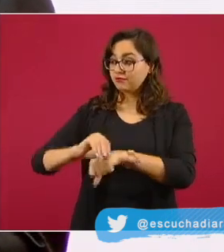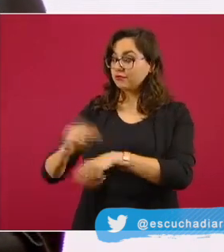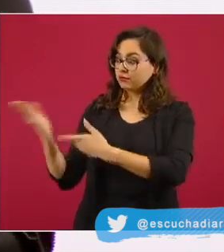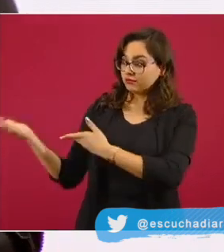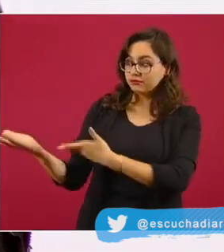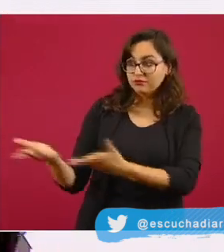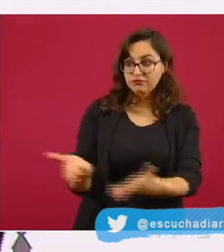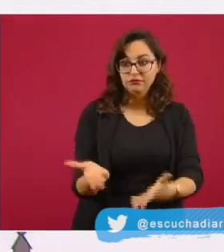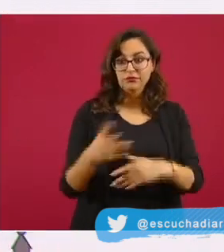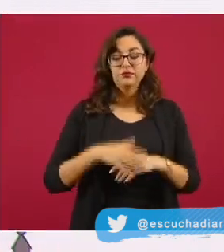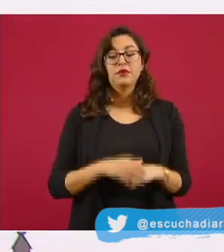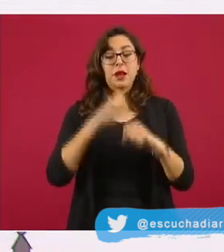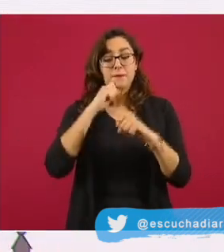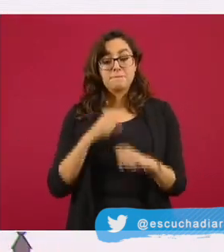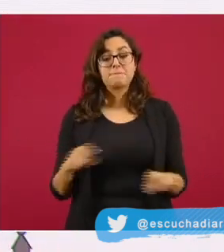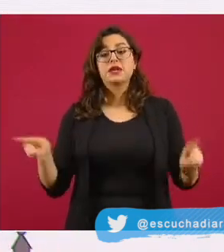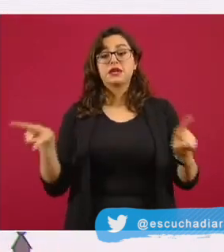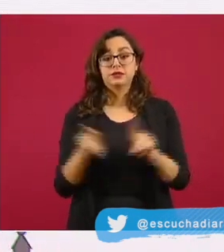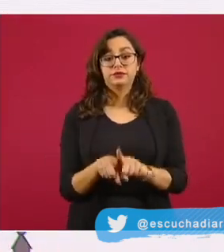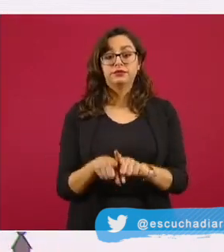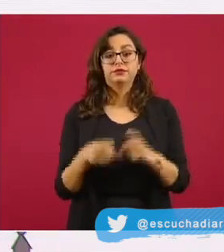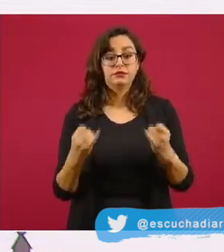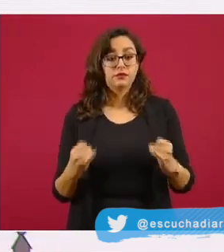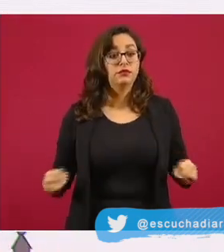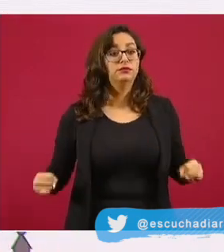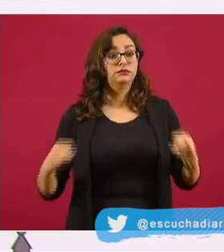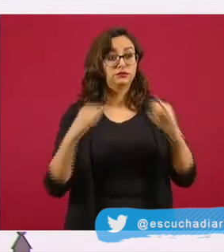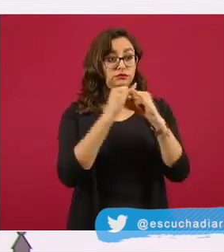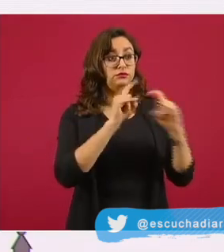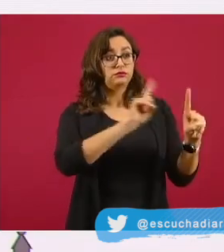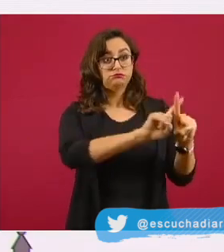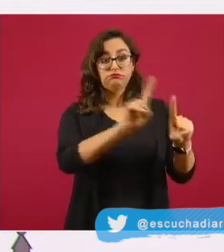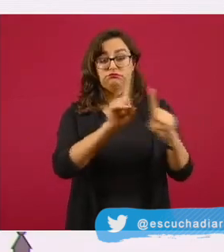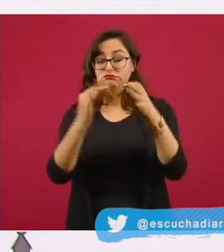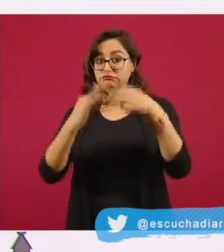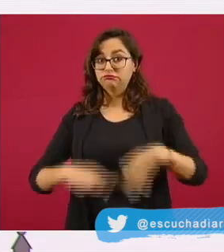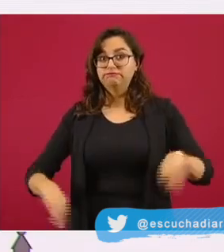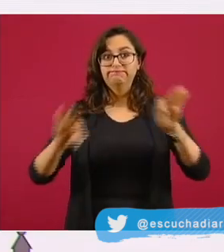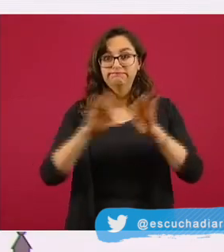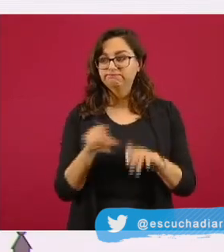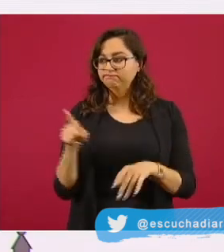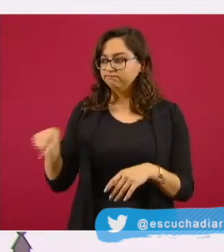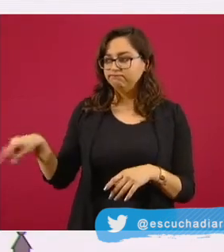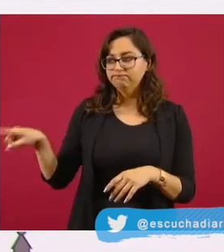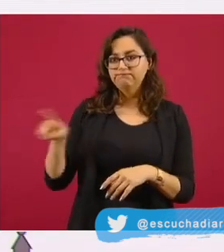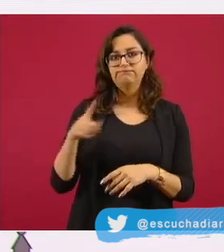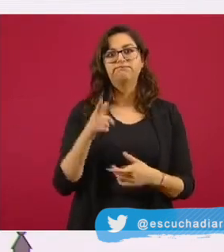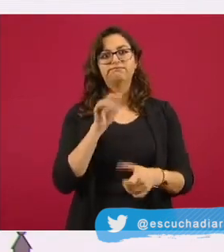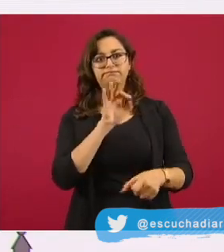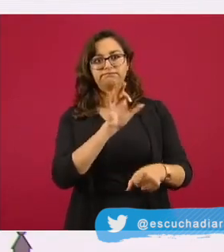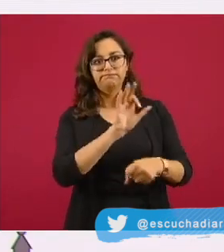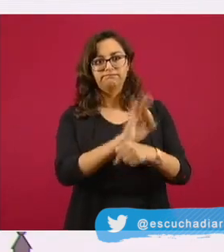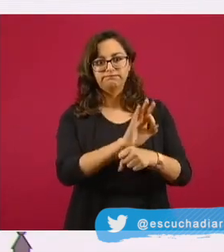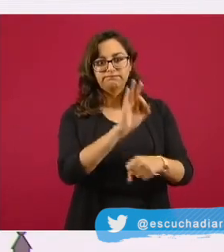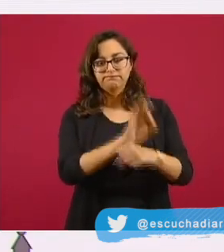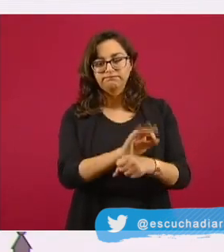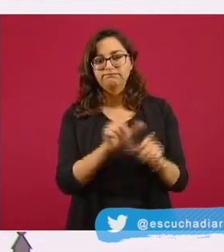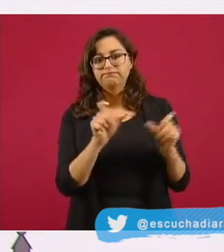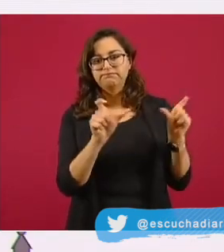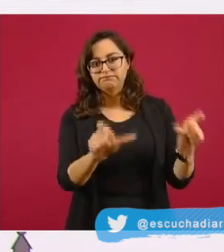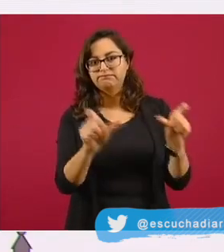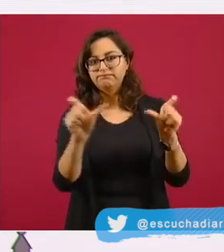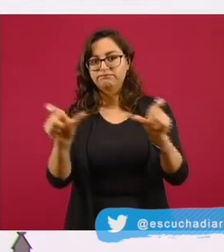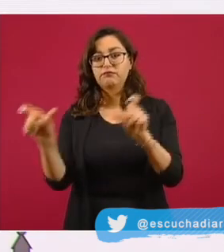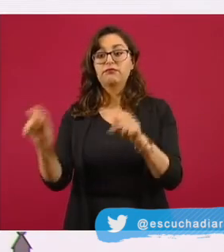la protección de instituciones estratégicas, en la noble aplicación de